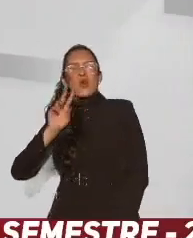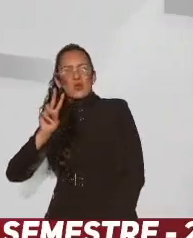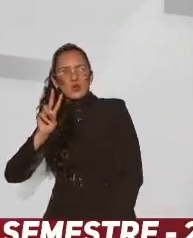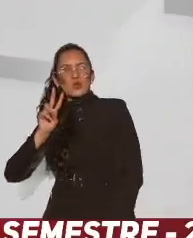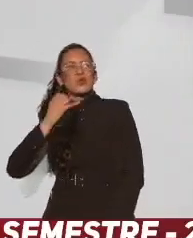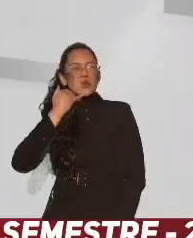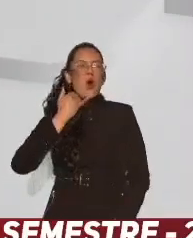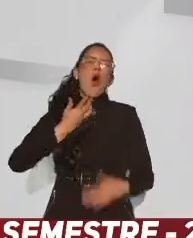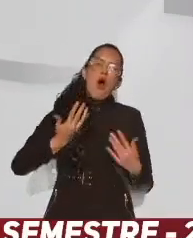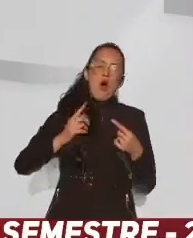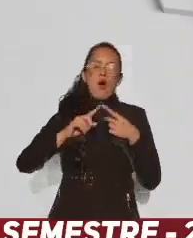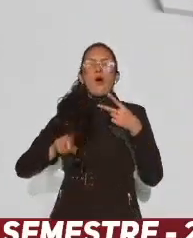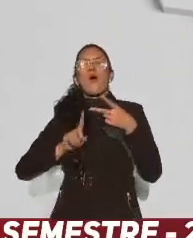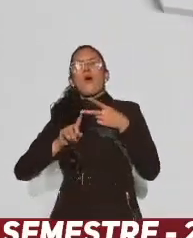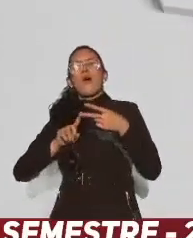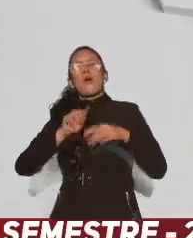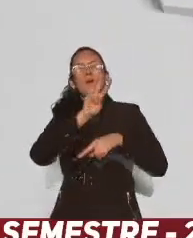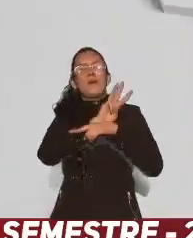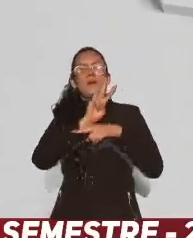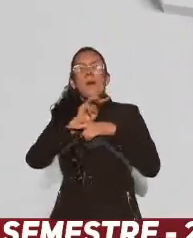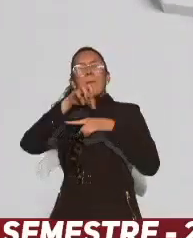página